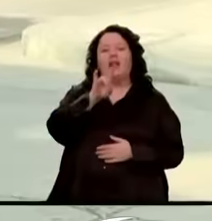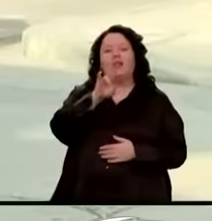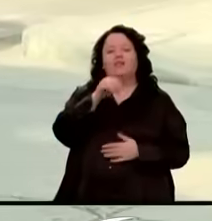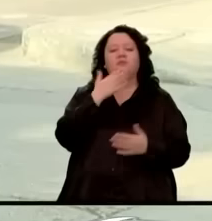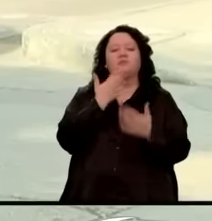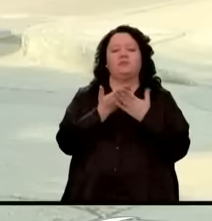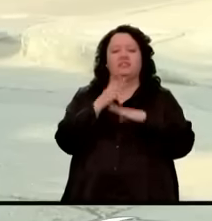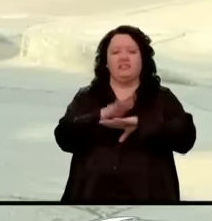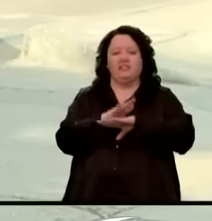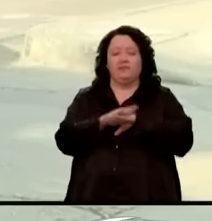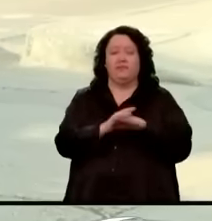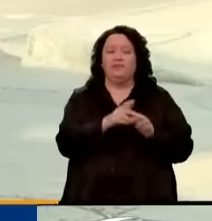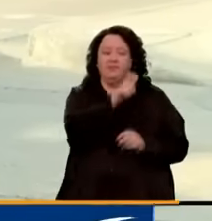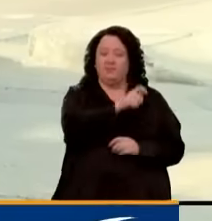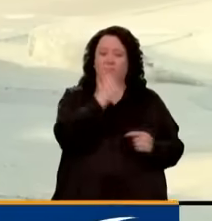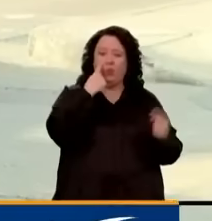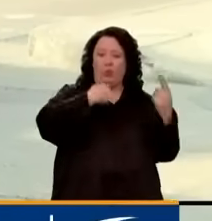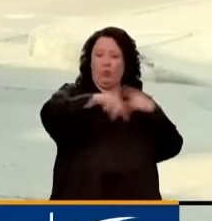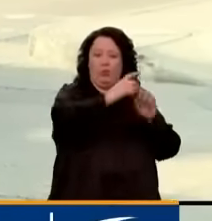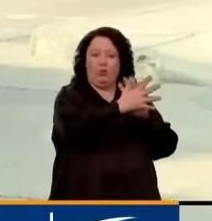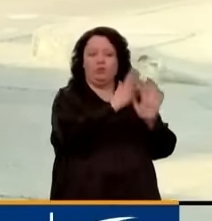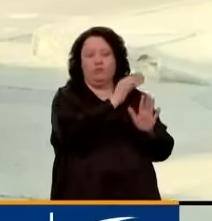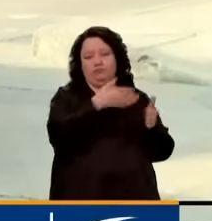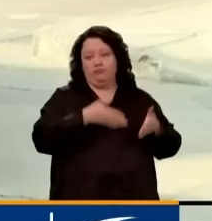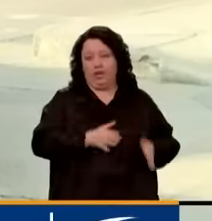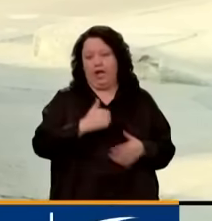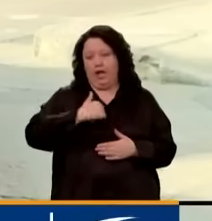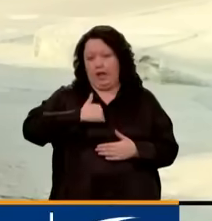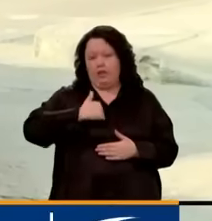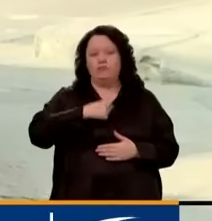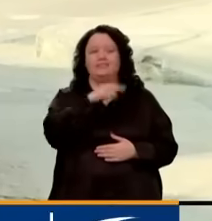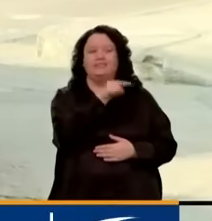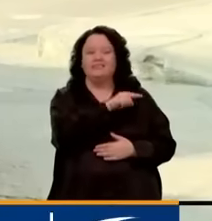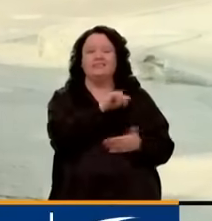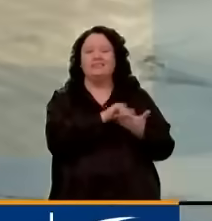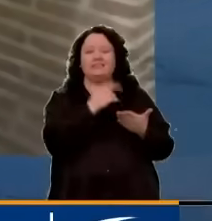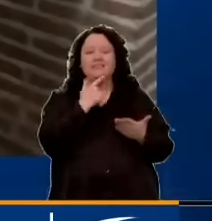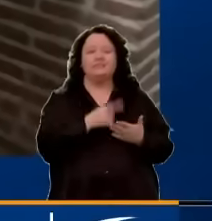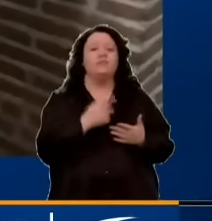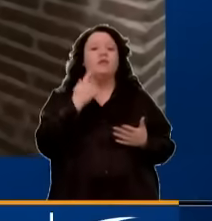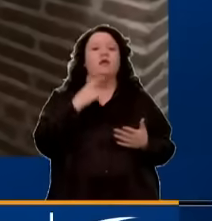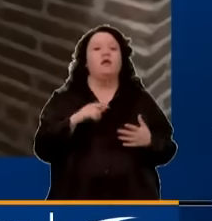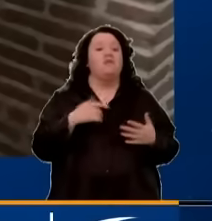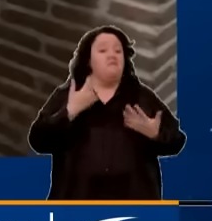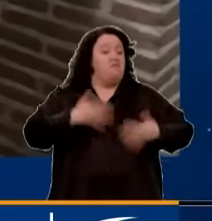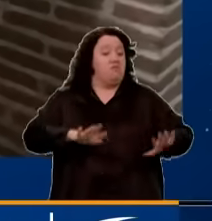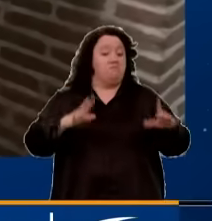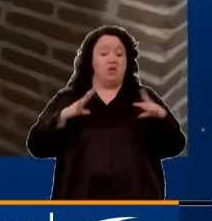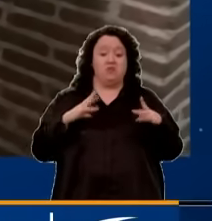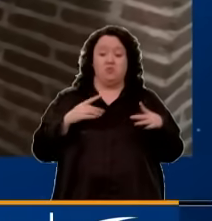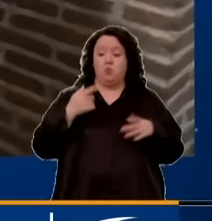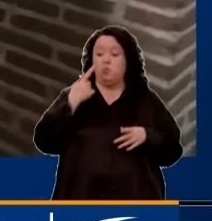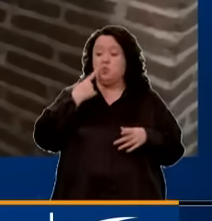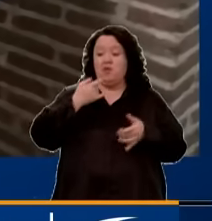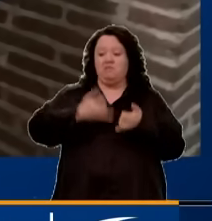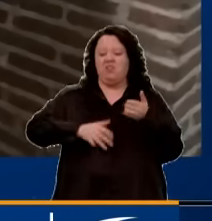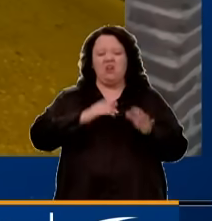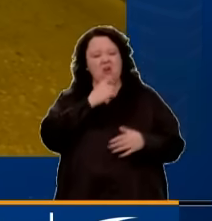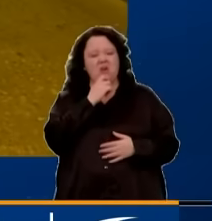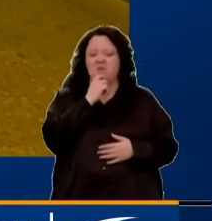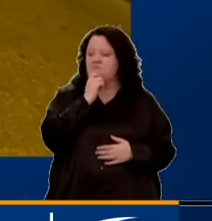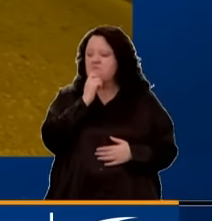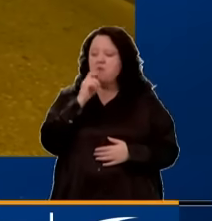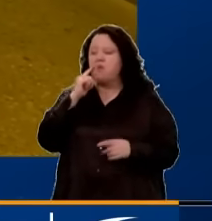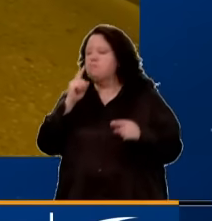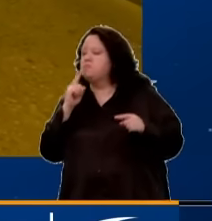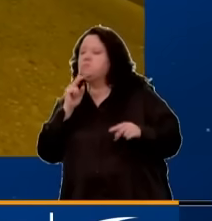En lo que nos cuenta esta turista canadiense es que el último día antes de finalizar sus vacaciones decidió hacer un